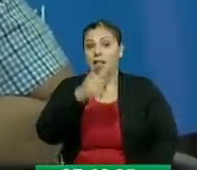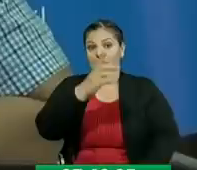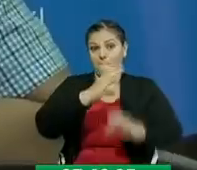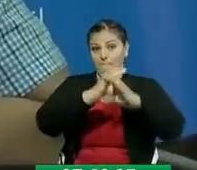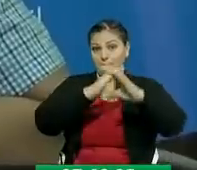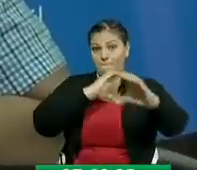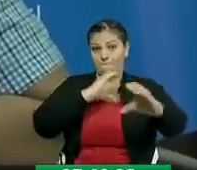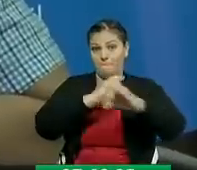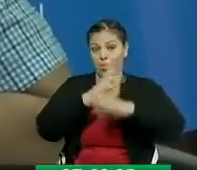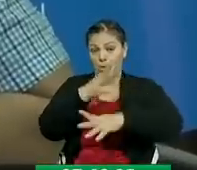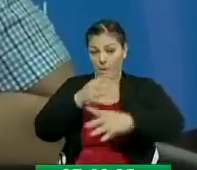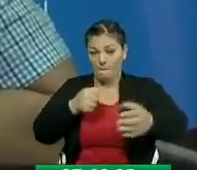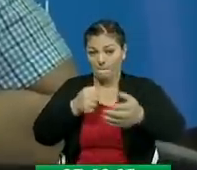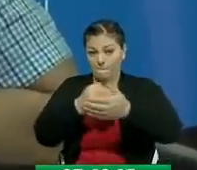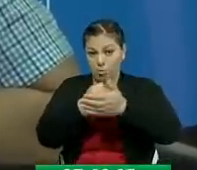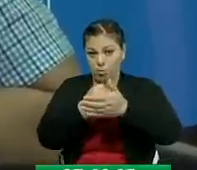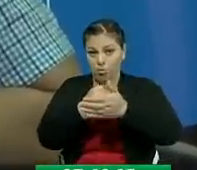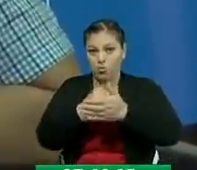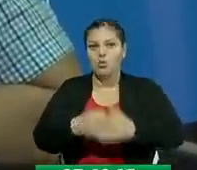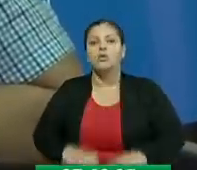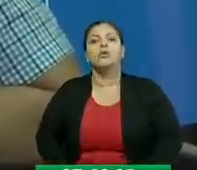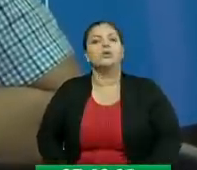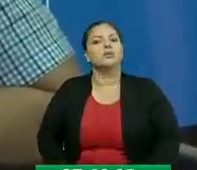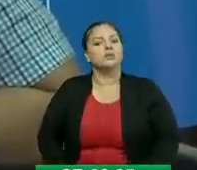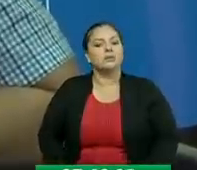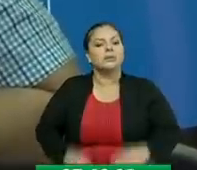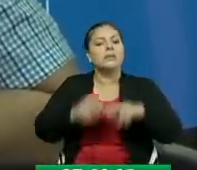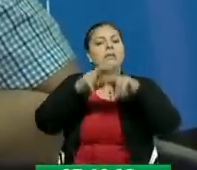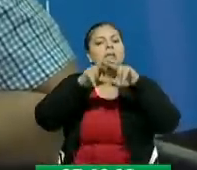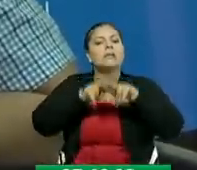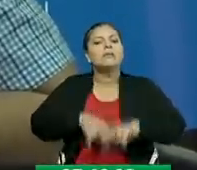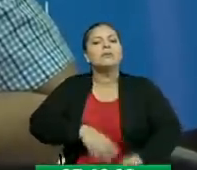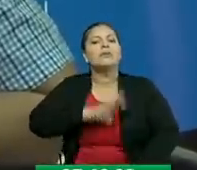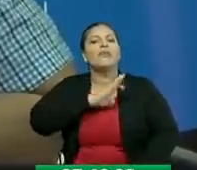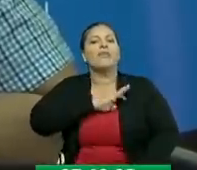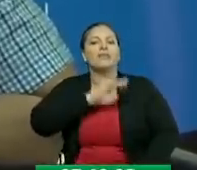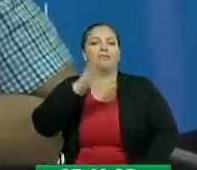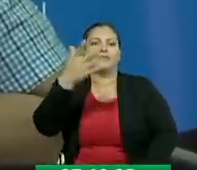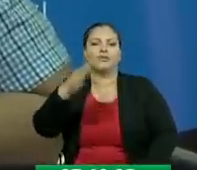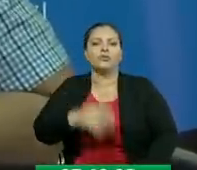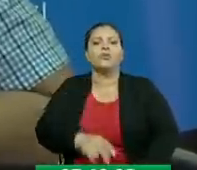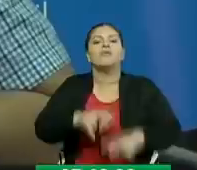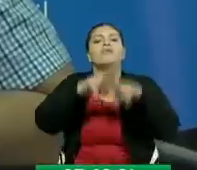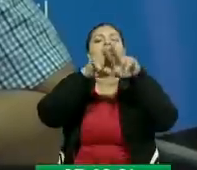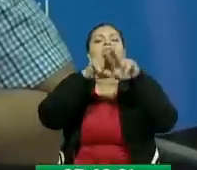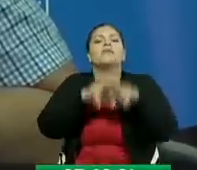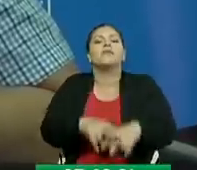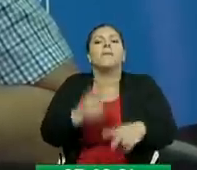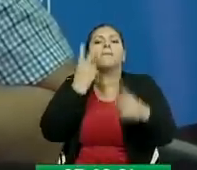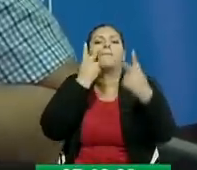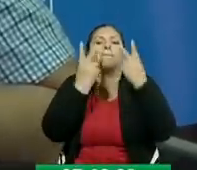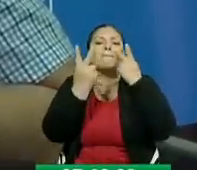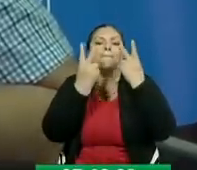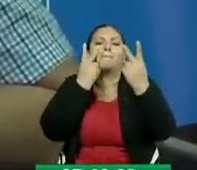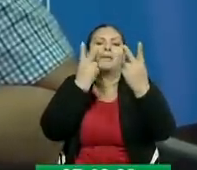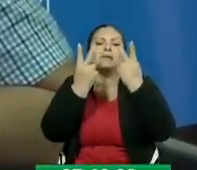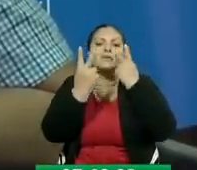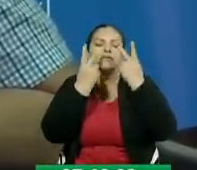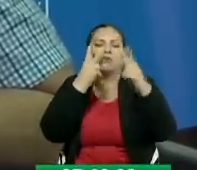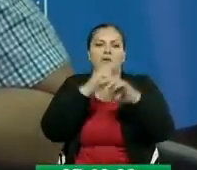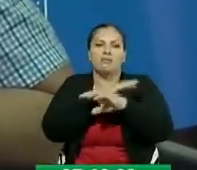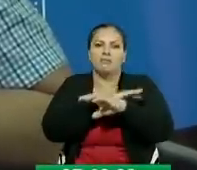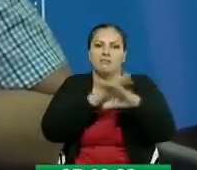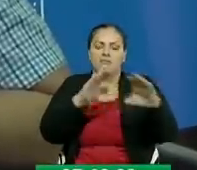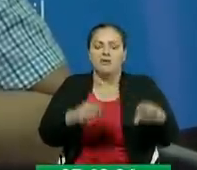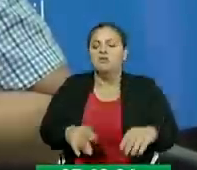el Cantón Simón Bolívar es una revisión netamente visual, en la que lo único que se cuenta es con un personal que viene, puede verificar el estado de las